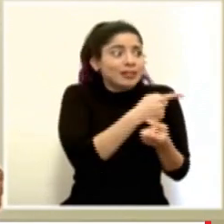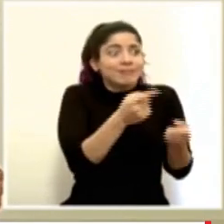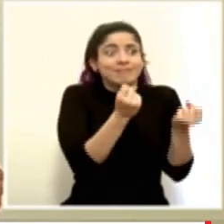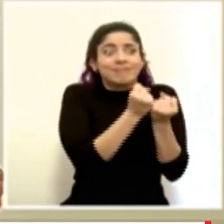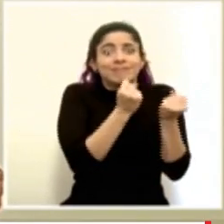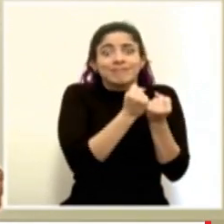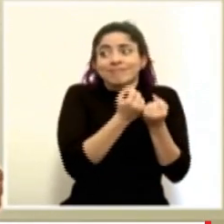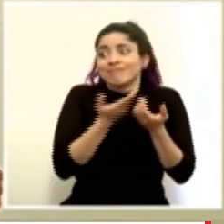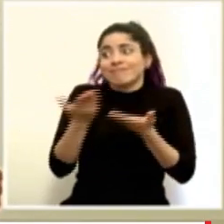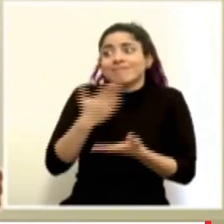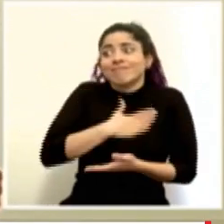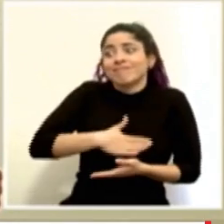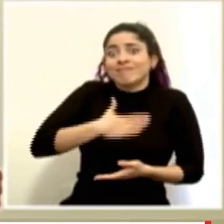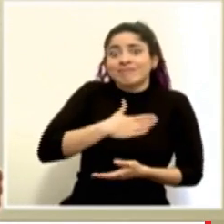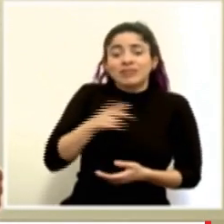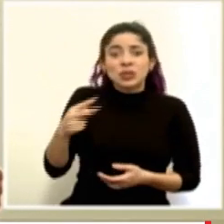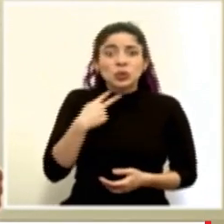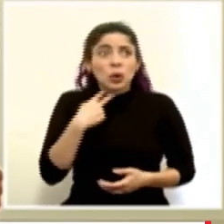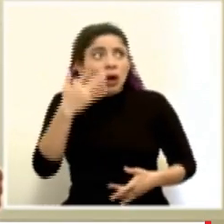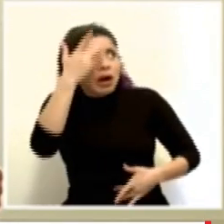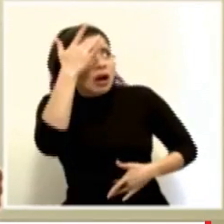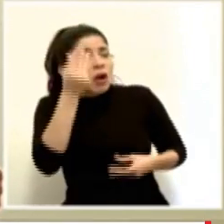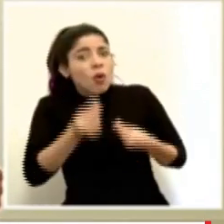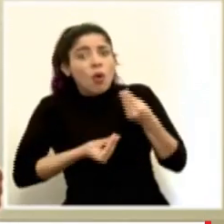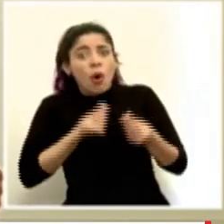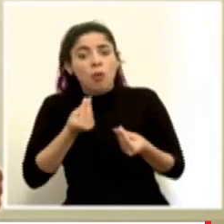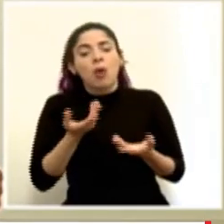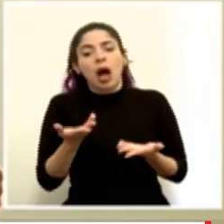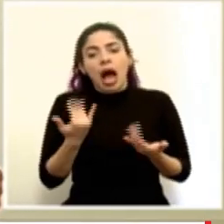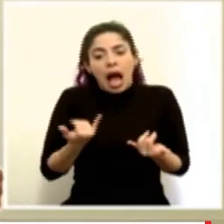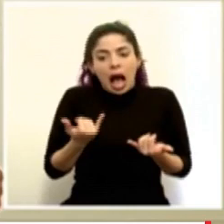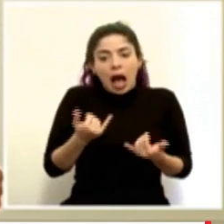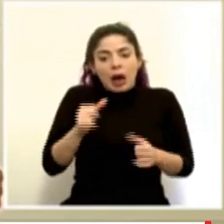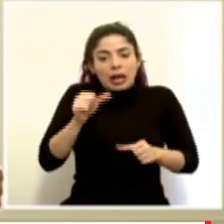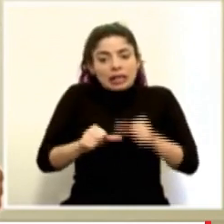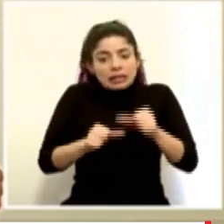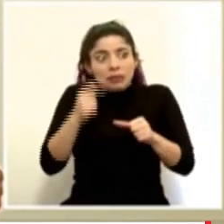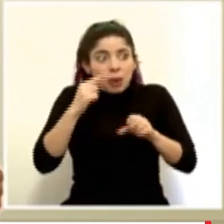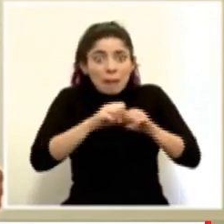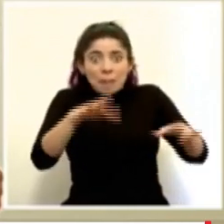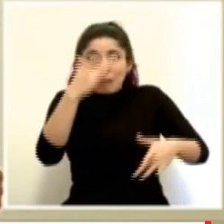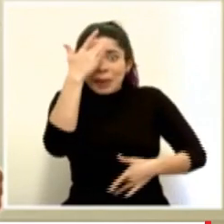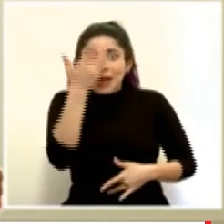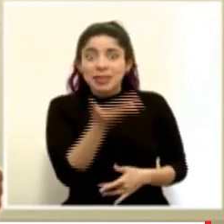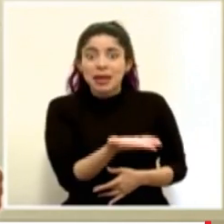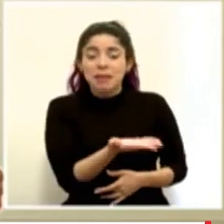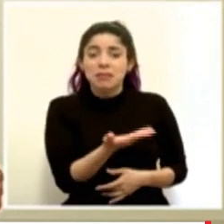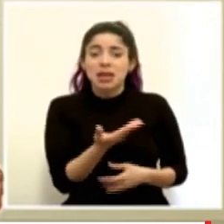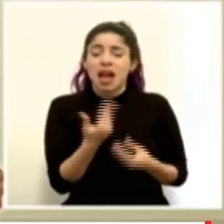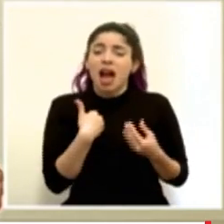colapsado el servicio. Y eso es lo que estamos aquí en realidad tratando de bregar en medio de una pandemia, como le digo, que tiene muchas